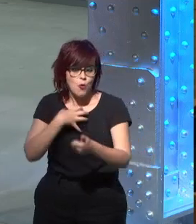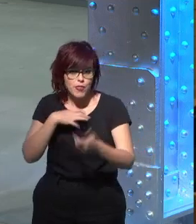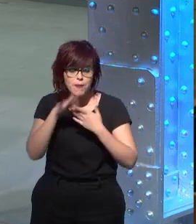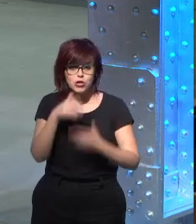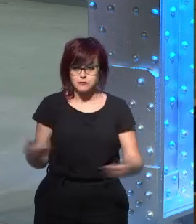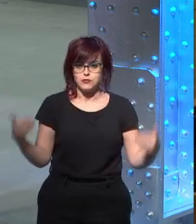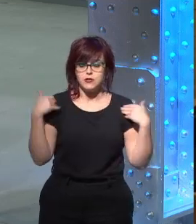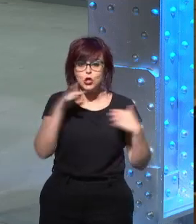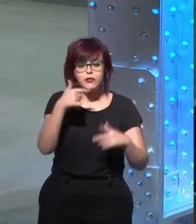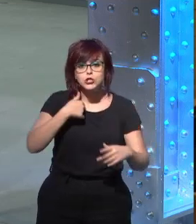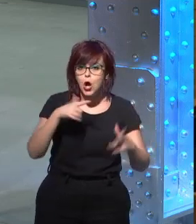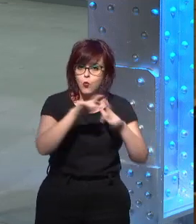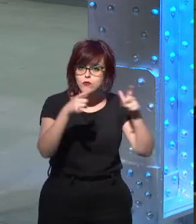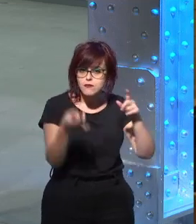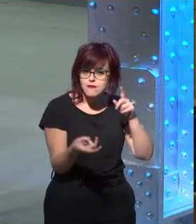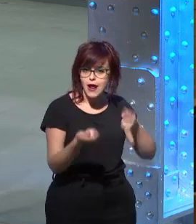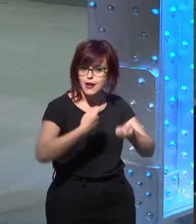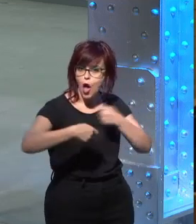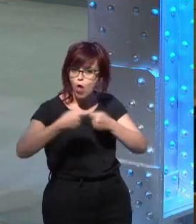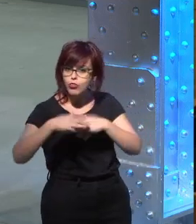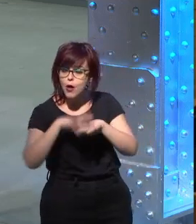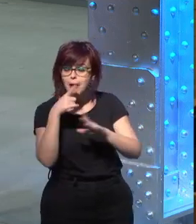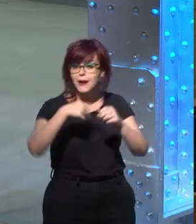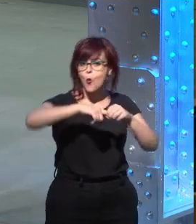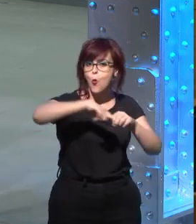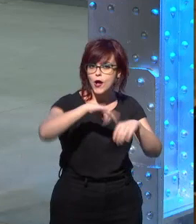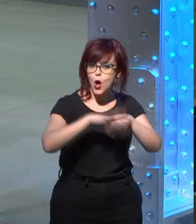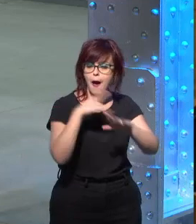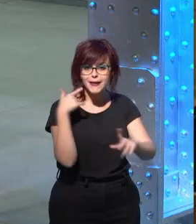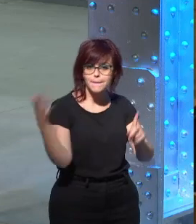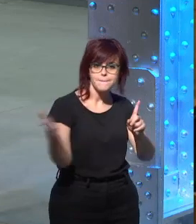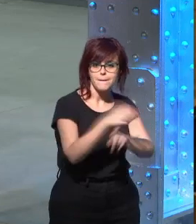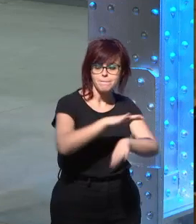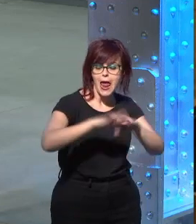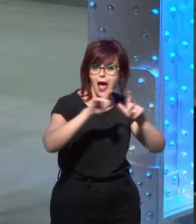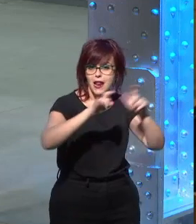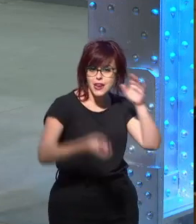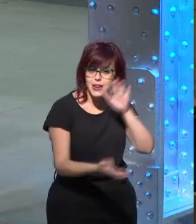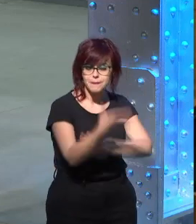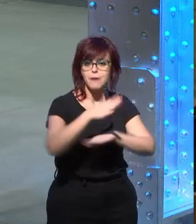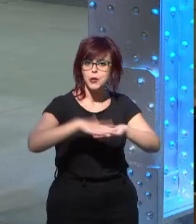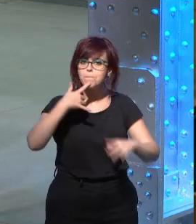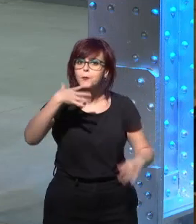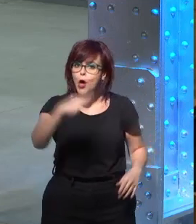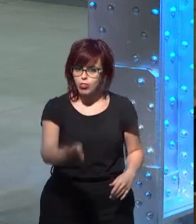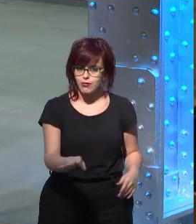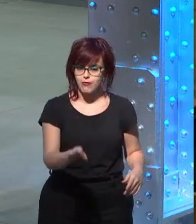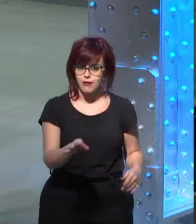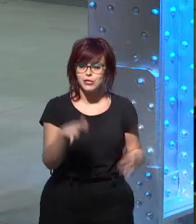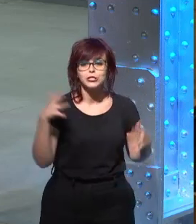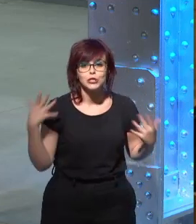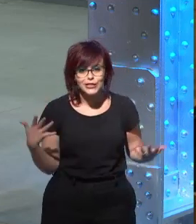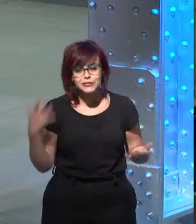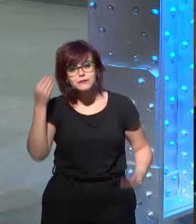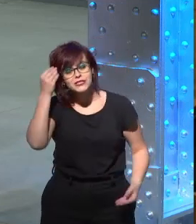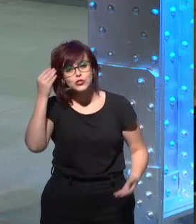me queda emprender. Pues ahí estoy buscando mi nicho, a ver si lo encuentro, pero bueno, veo posibilidades. Con lo cual